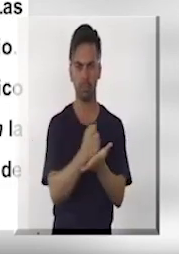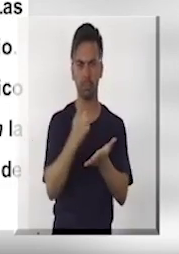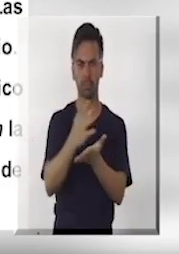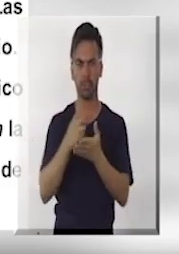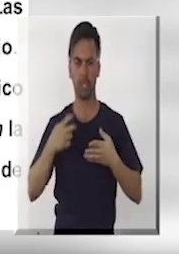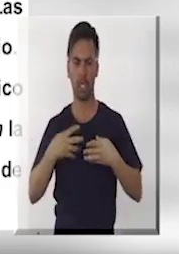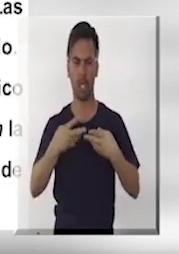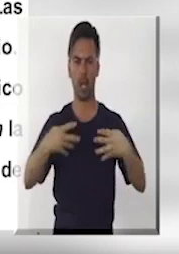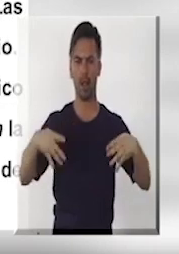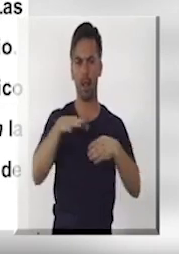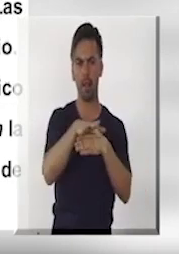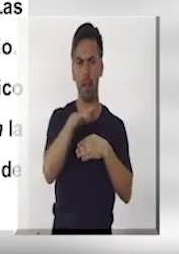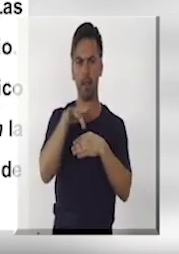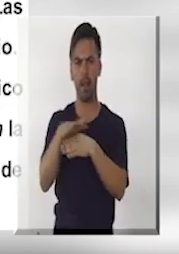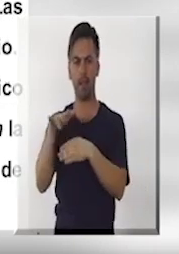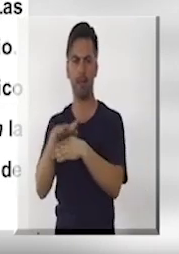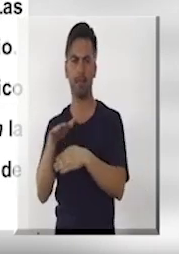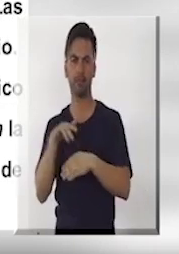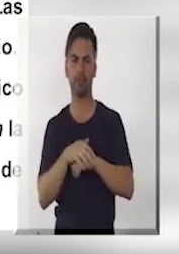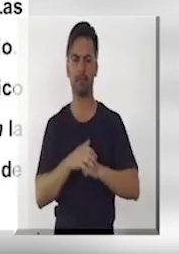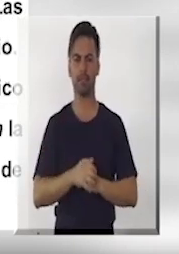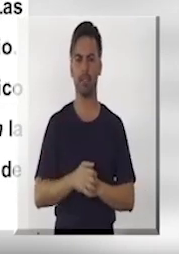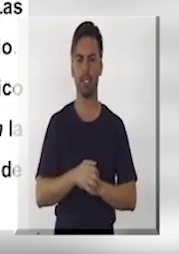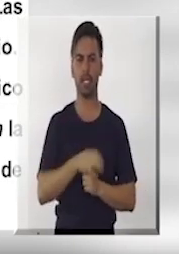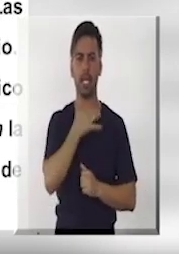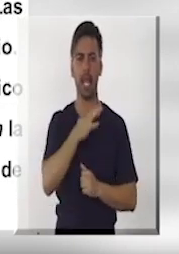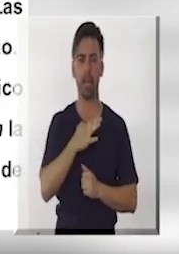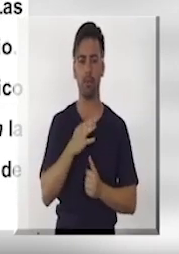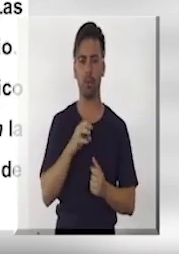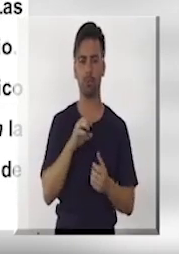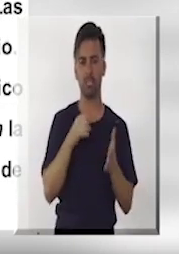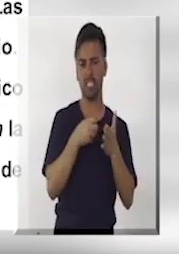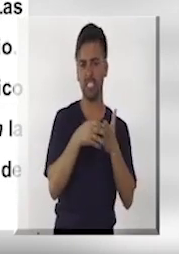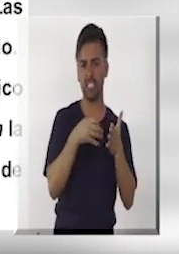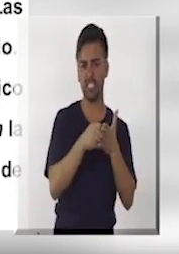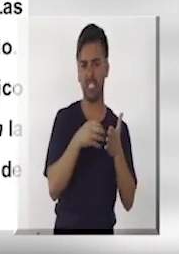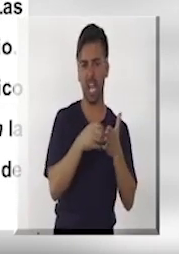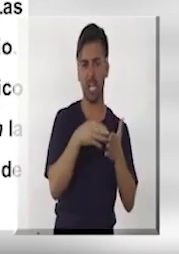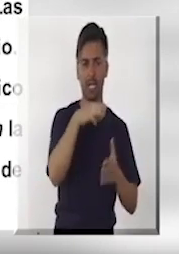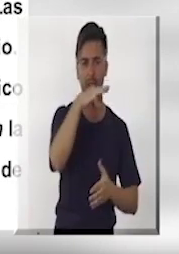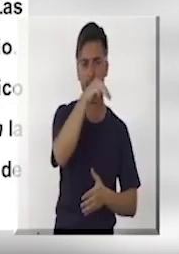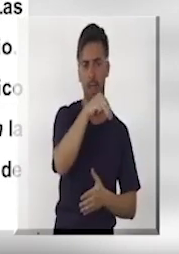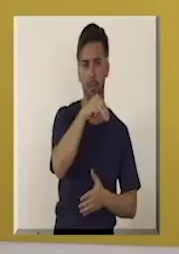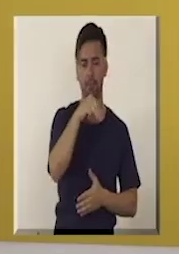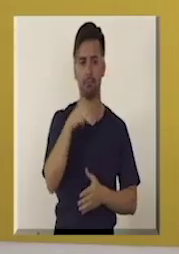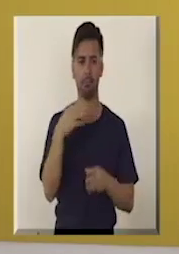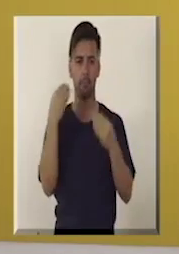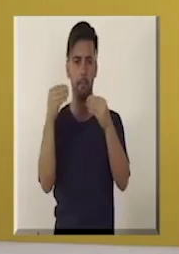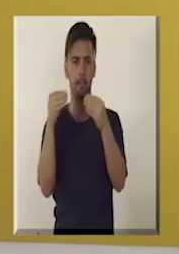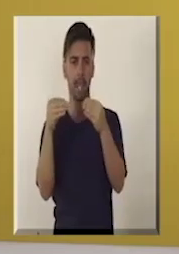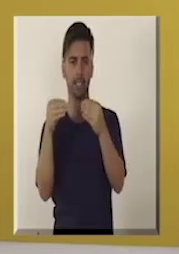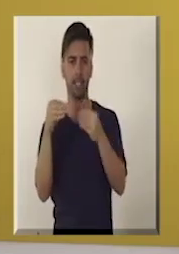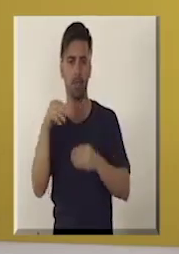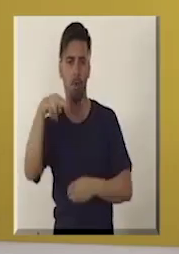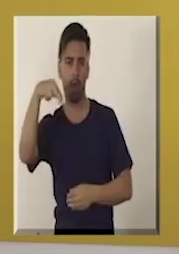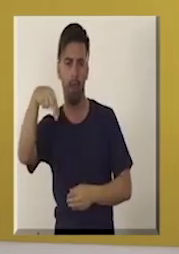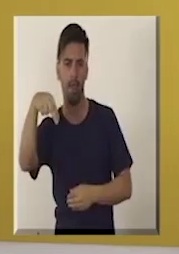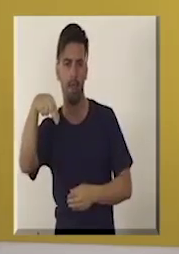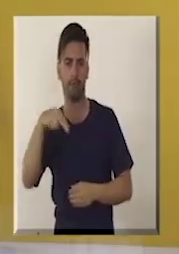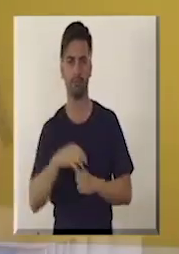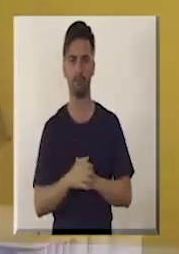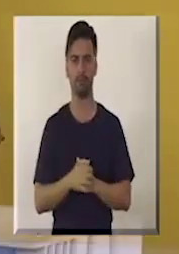cantidad de desechos de cristal y N a la cantidad de desechos de plástico recogidos por los pioneros, te habrás podido